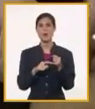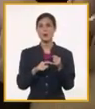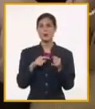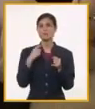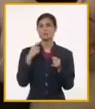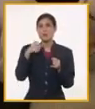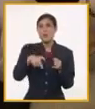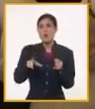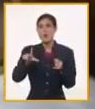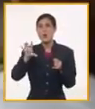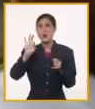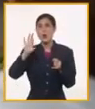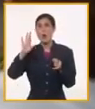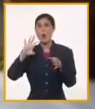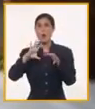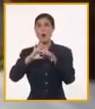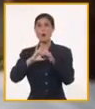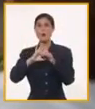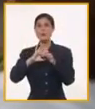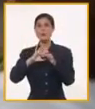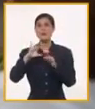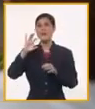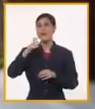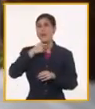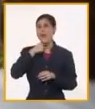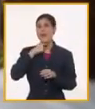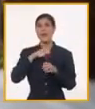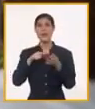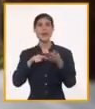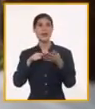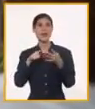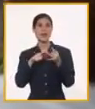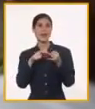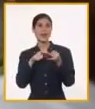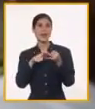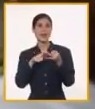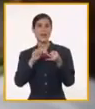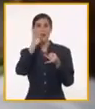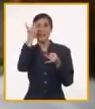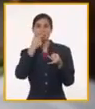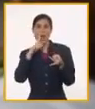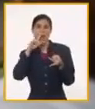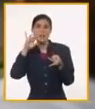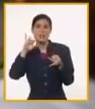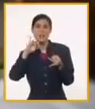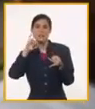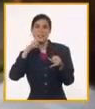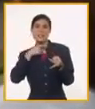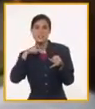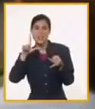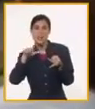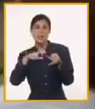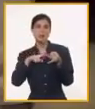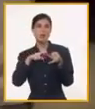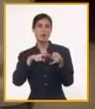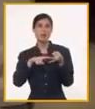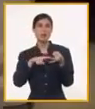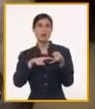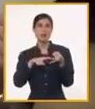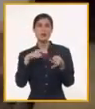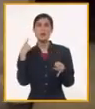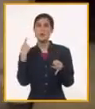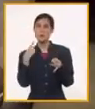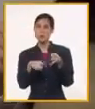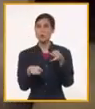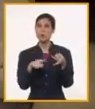Jorge, entonces Daniel Alonso, Oscar García, que era uno de los dueños de la clínica Delfi 25, que